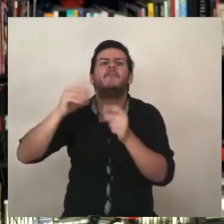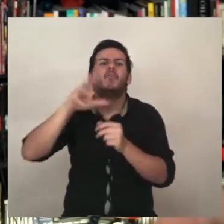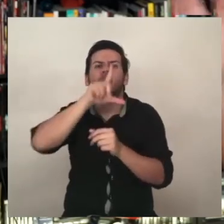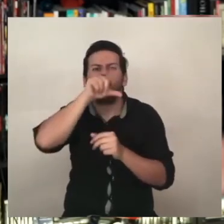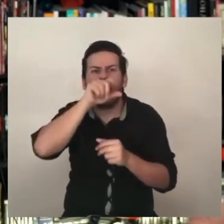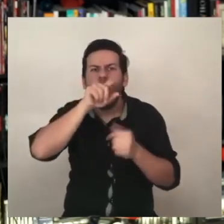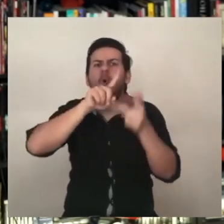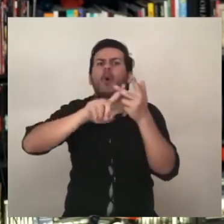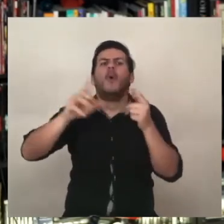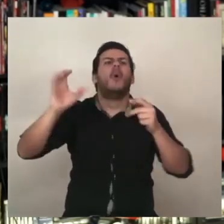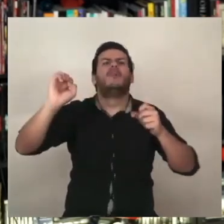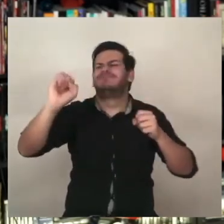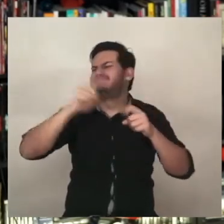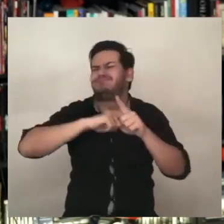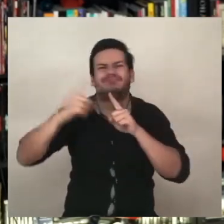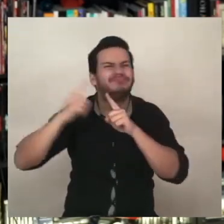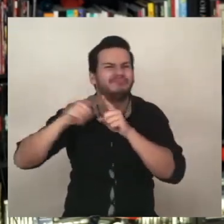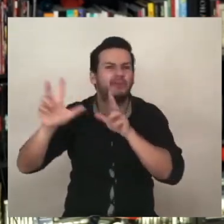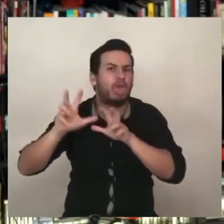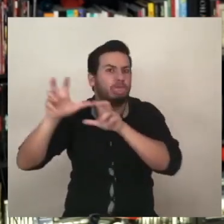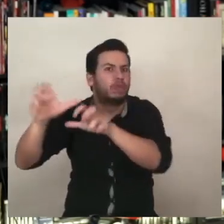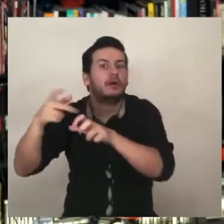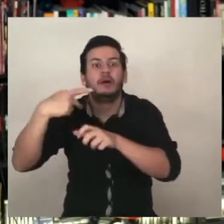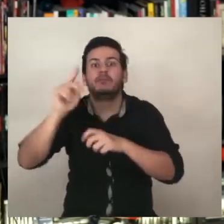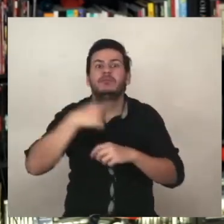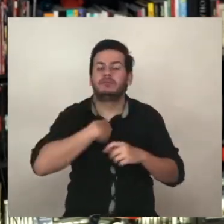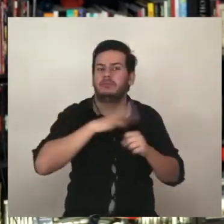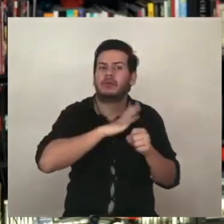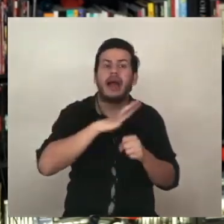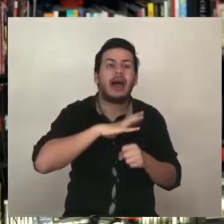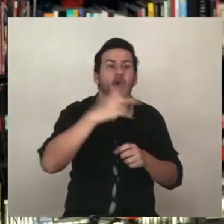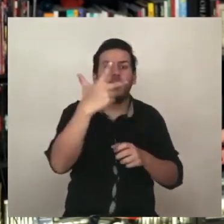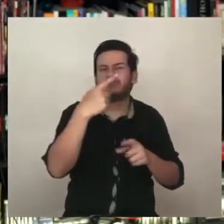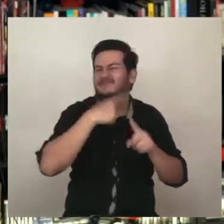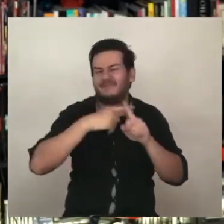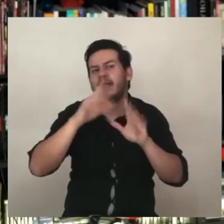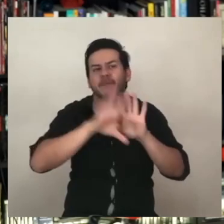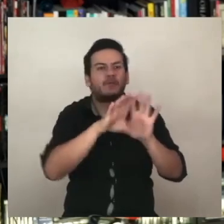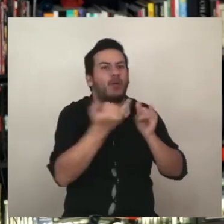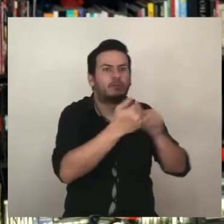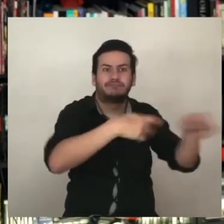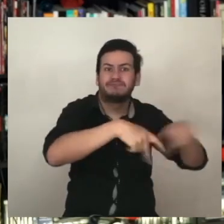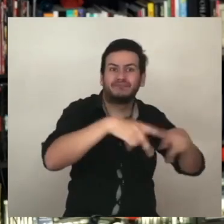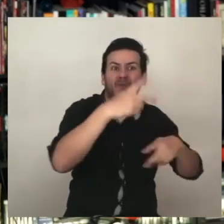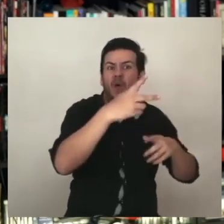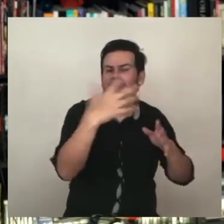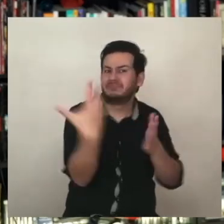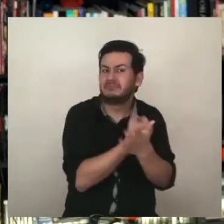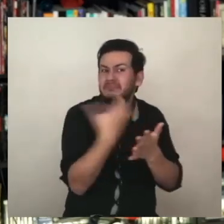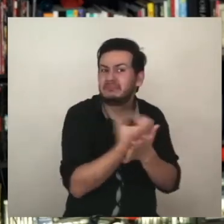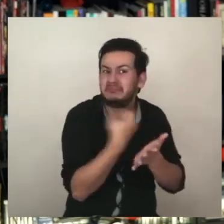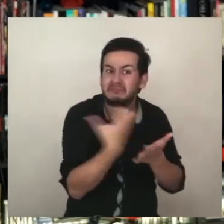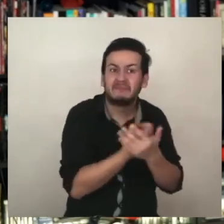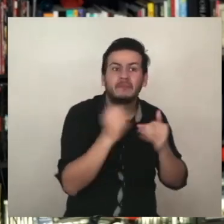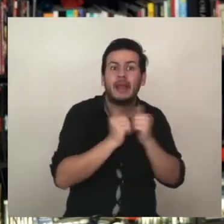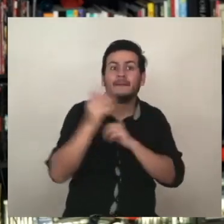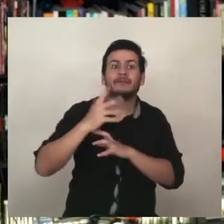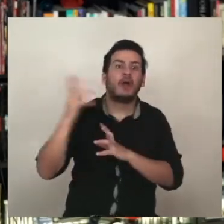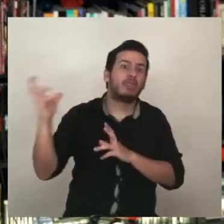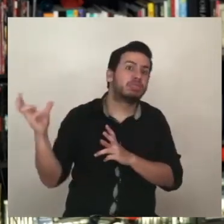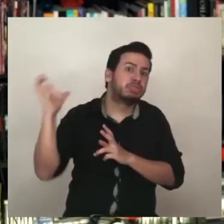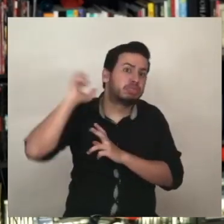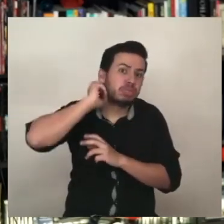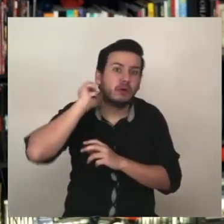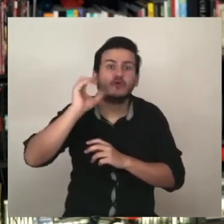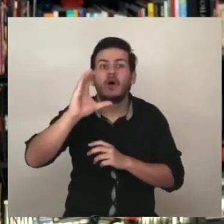decirle goleadora a la Liga MX con eso de que solo tuvieron 8 campeones de goleo en 21 años. Pero además le tenían miedo al chupacabras, que era una